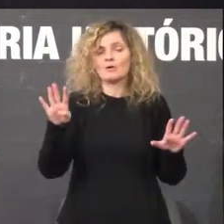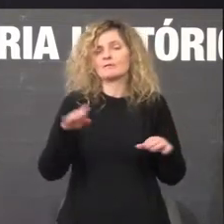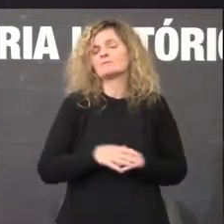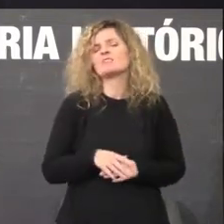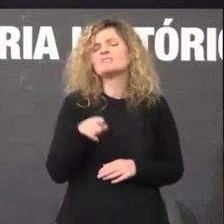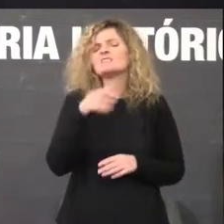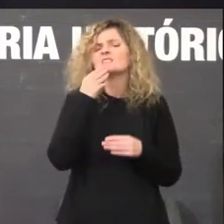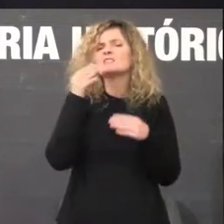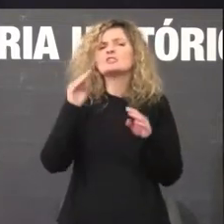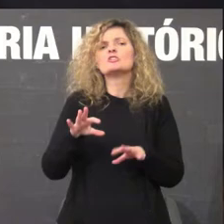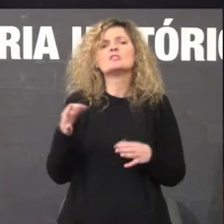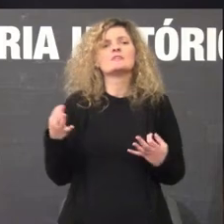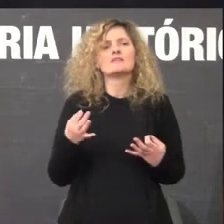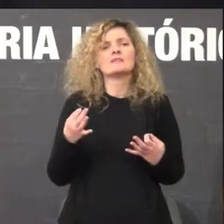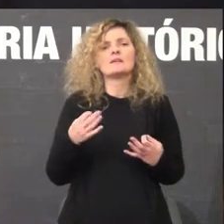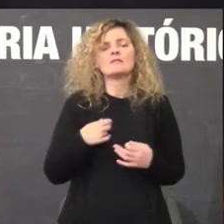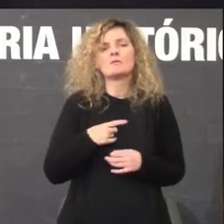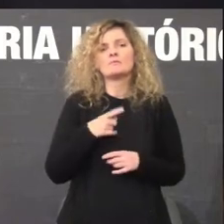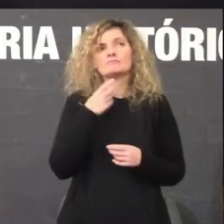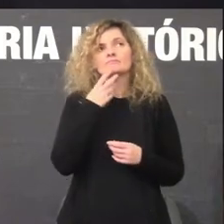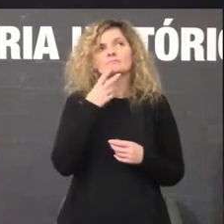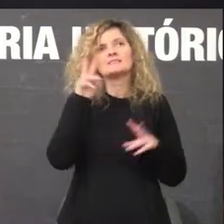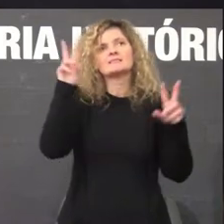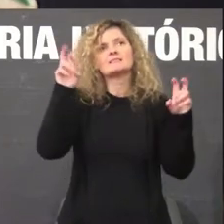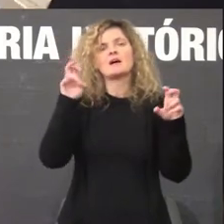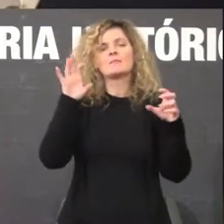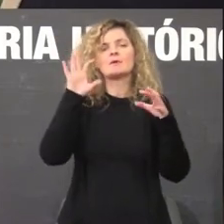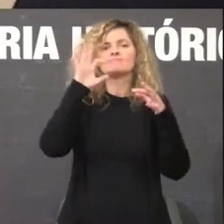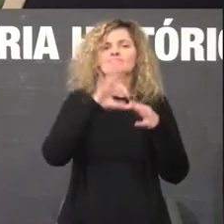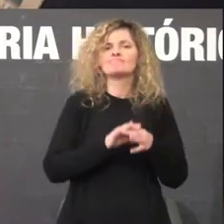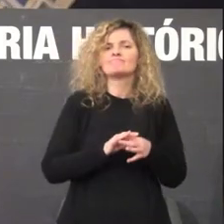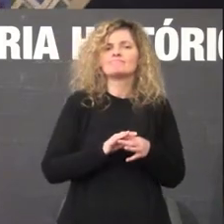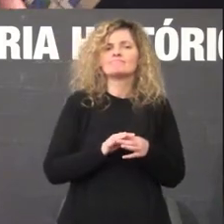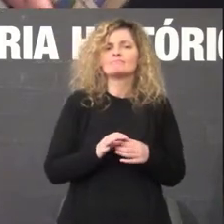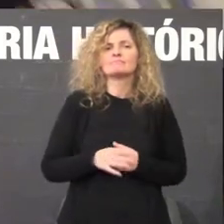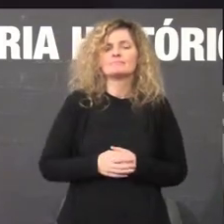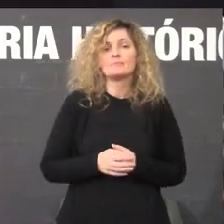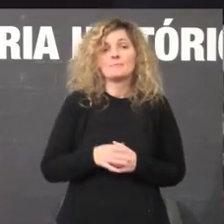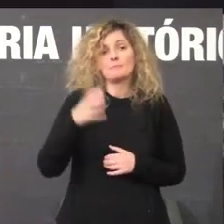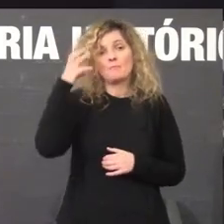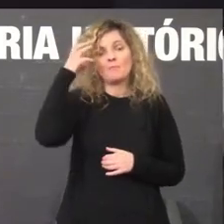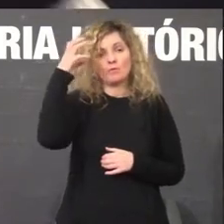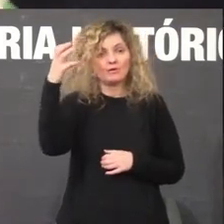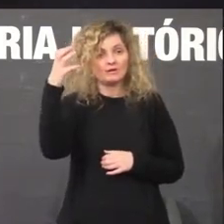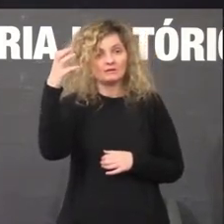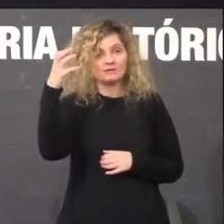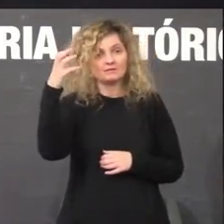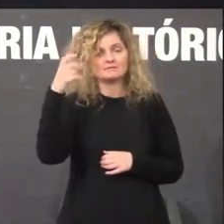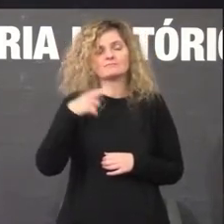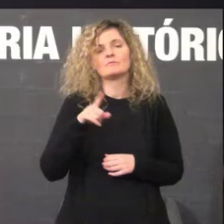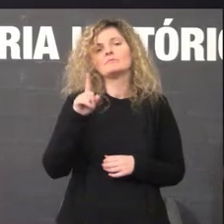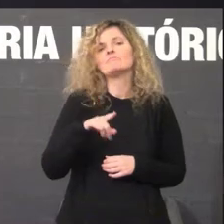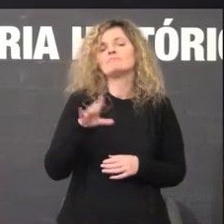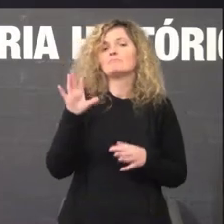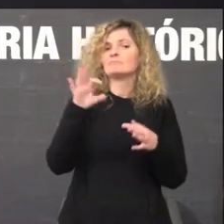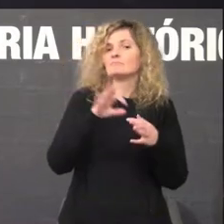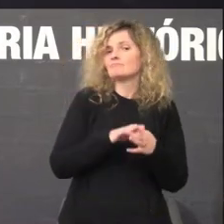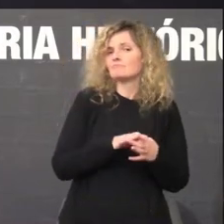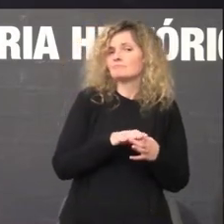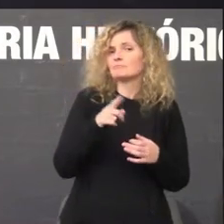1949, ¿no? Es una historia que versa sobre la monarquía y versa sobre